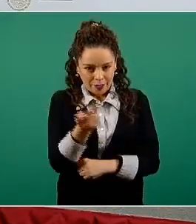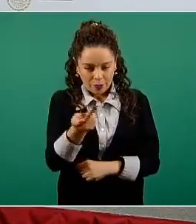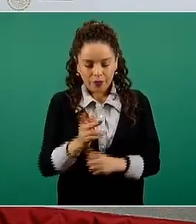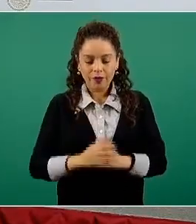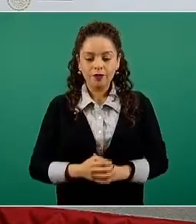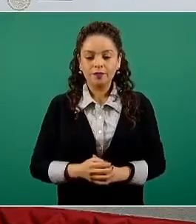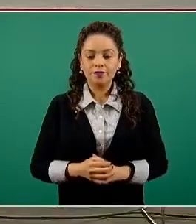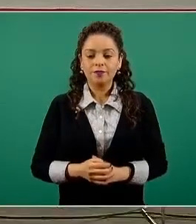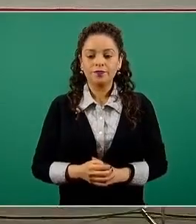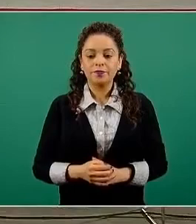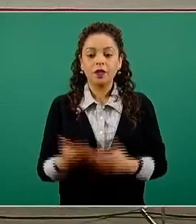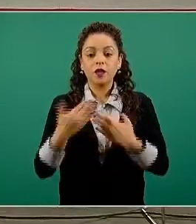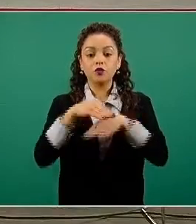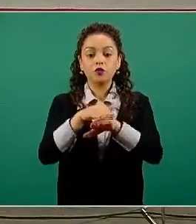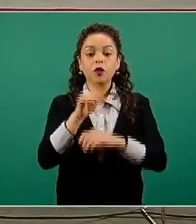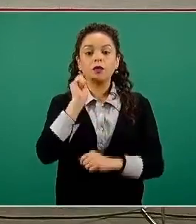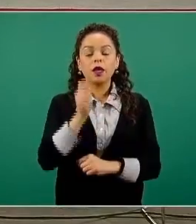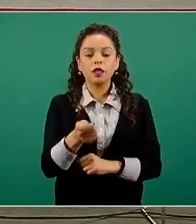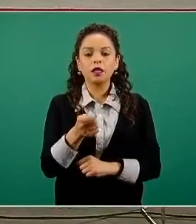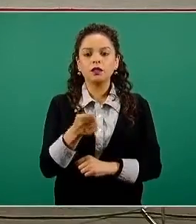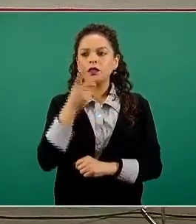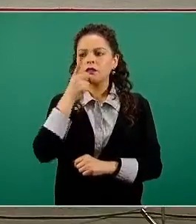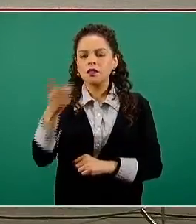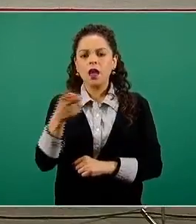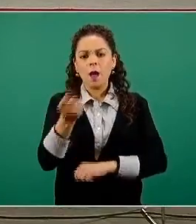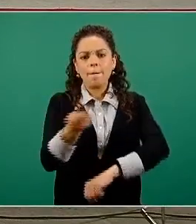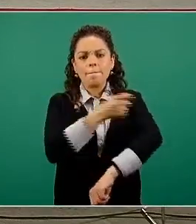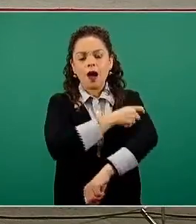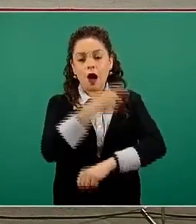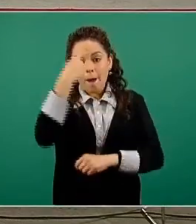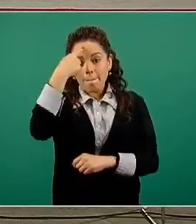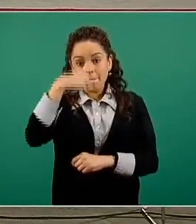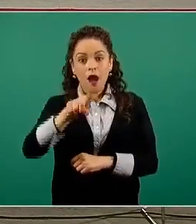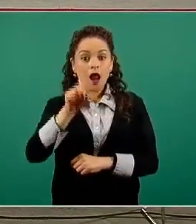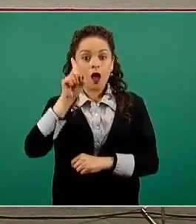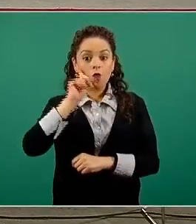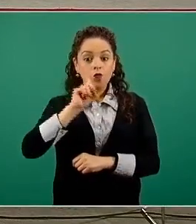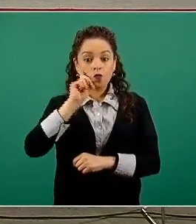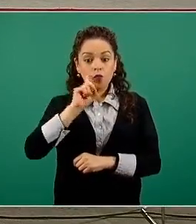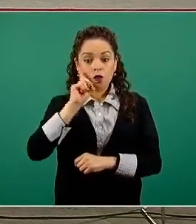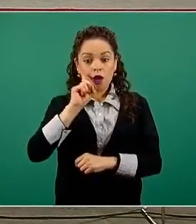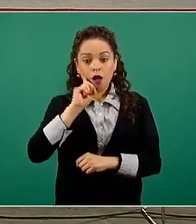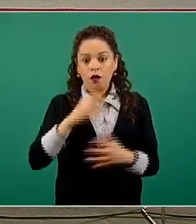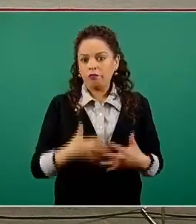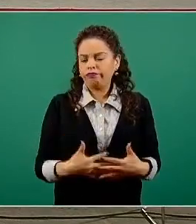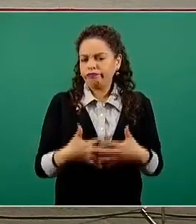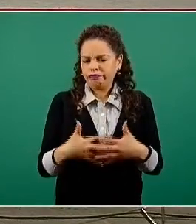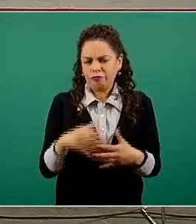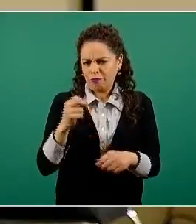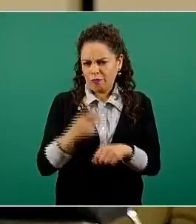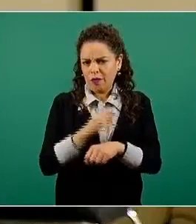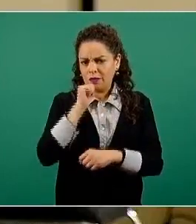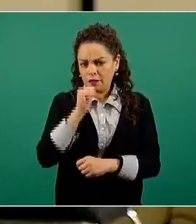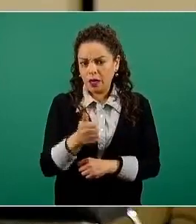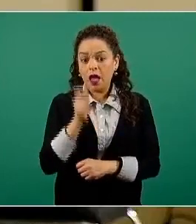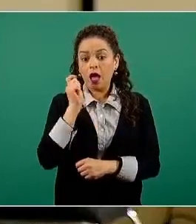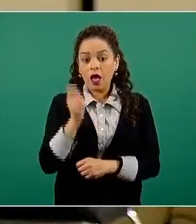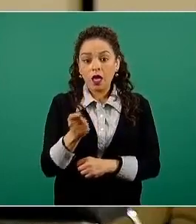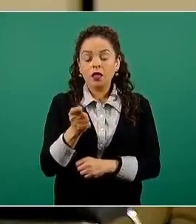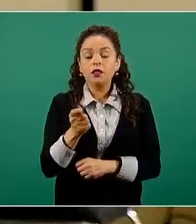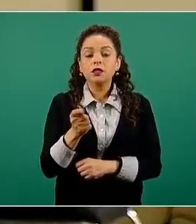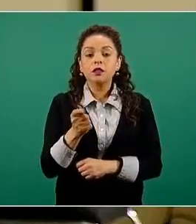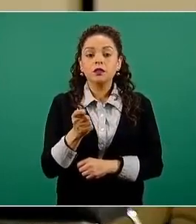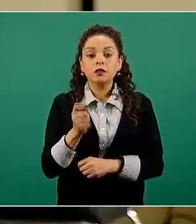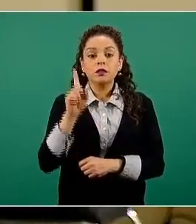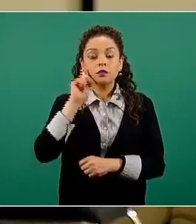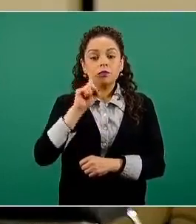Sobre las contraindicaciones de la vacunación para mujeres lactantes no embarazadas, ¿no? Ya sabemos que a las mujeres embarazadas no se recomienda la aplicación de